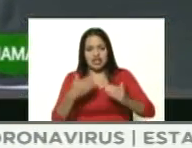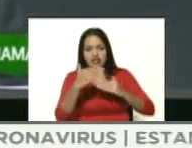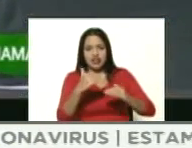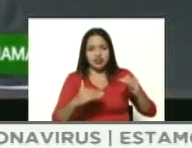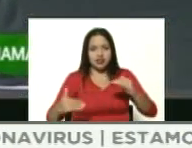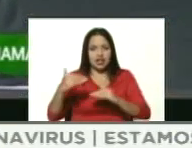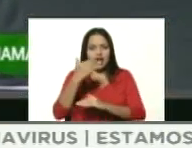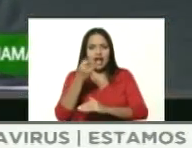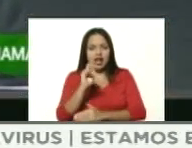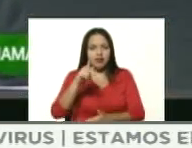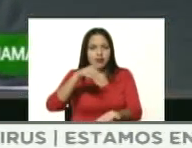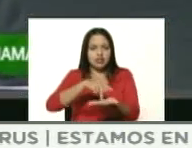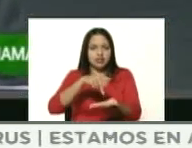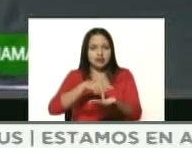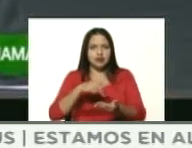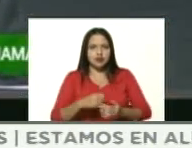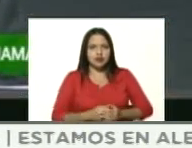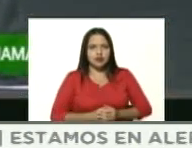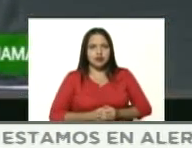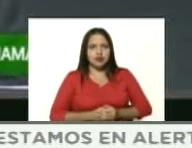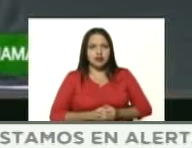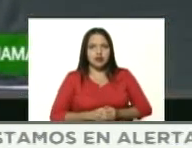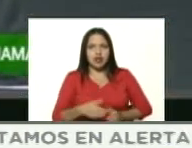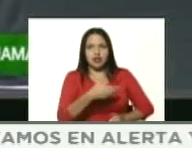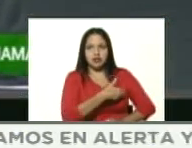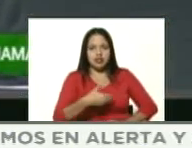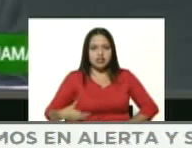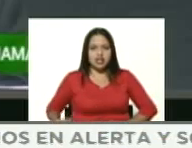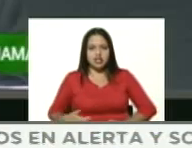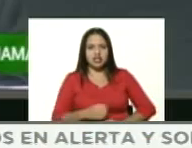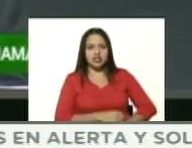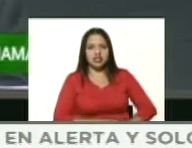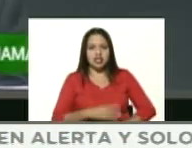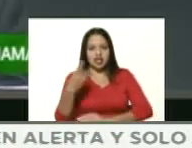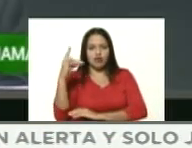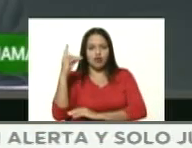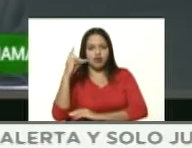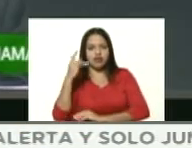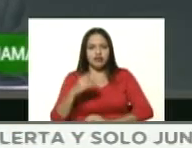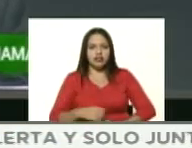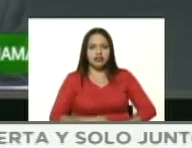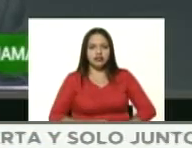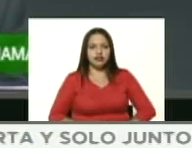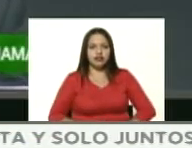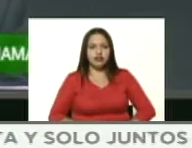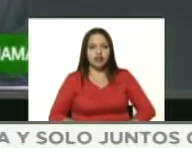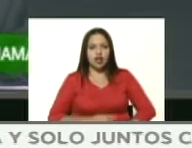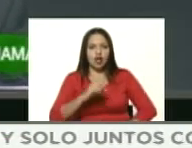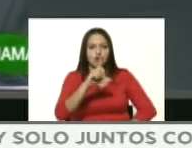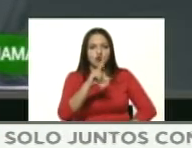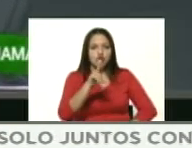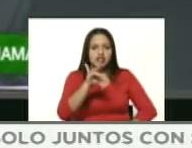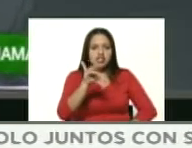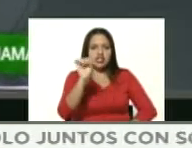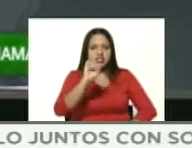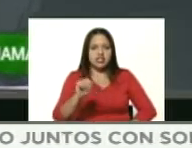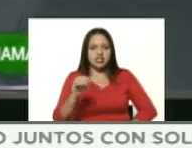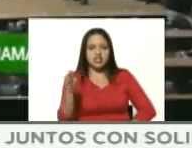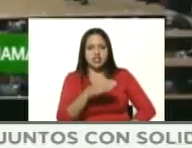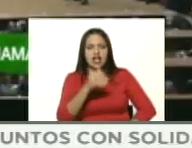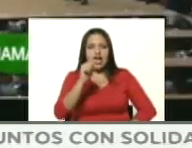la participación del presidente del Estado Plurinacional de Bolivia, Luis Alberto Arce